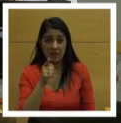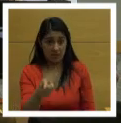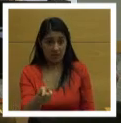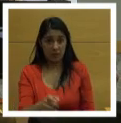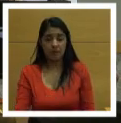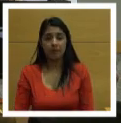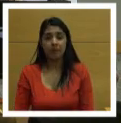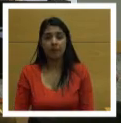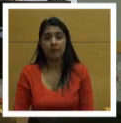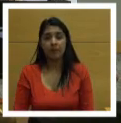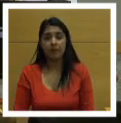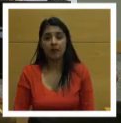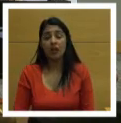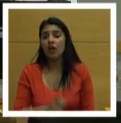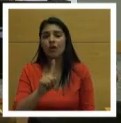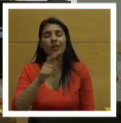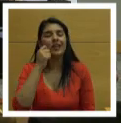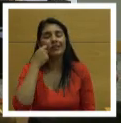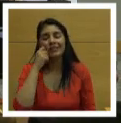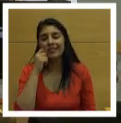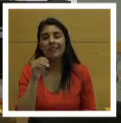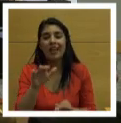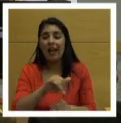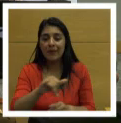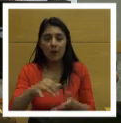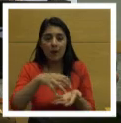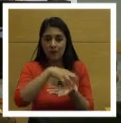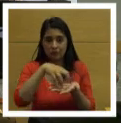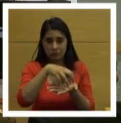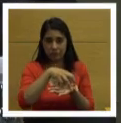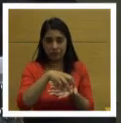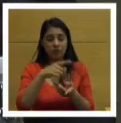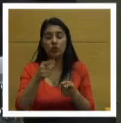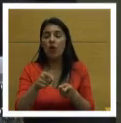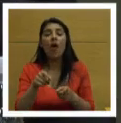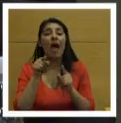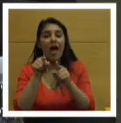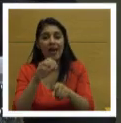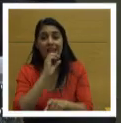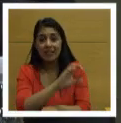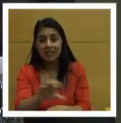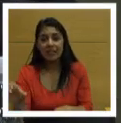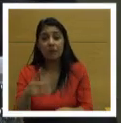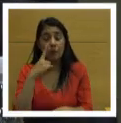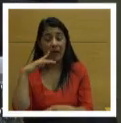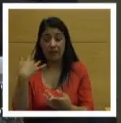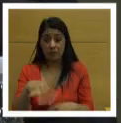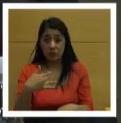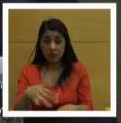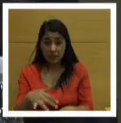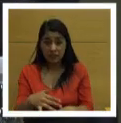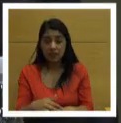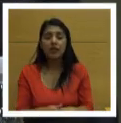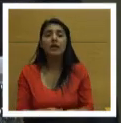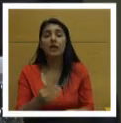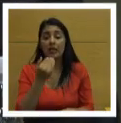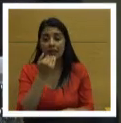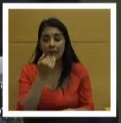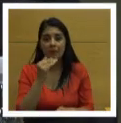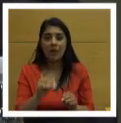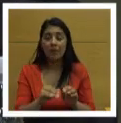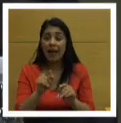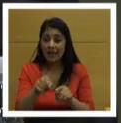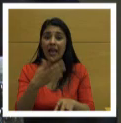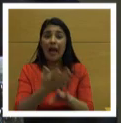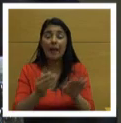el ámbito citadino, por cierto, los que se manifiestan de manera importante en formas especiales o predominantes de